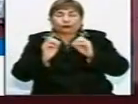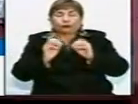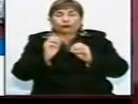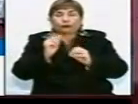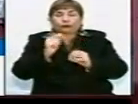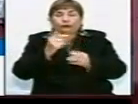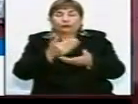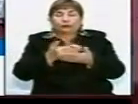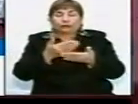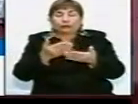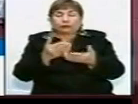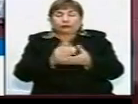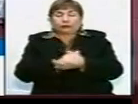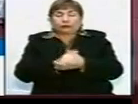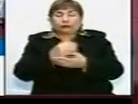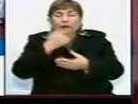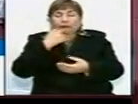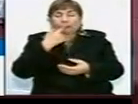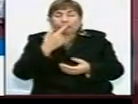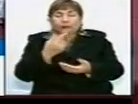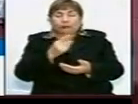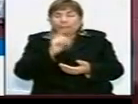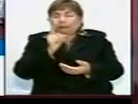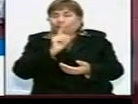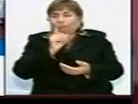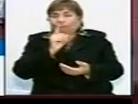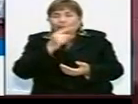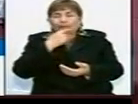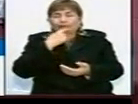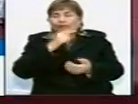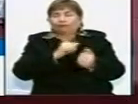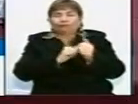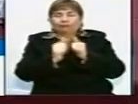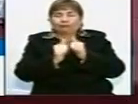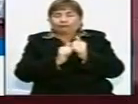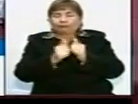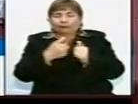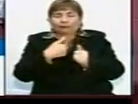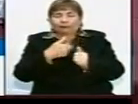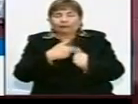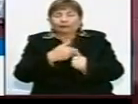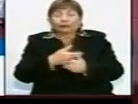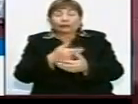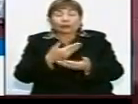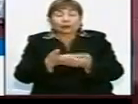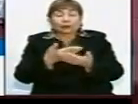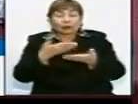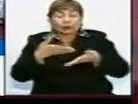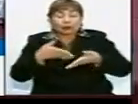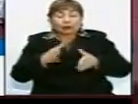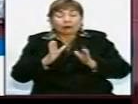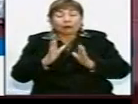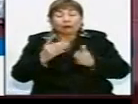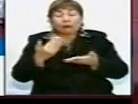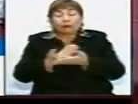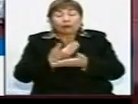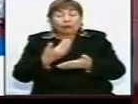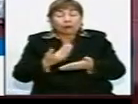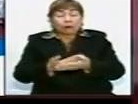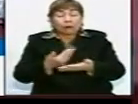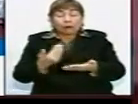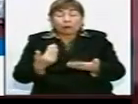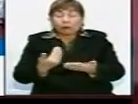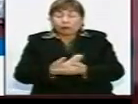manejo de cuencas eso ya no es nuestra competencia eso eso tiene que nacer este